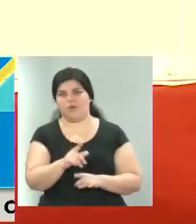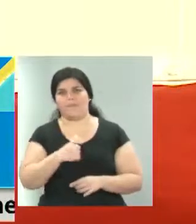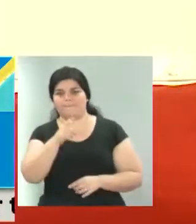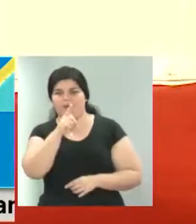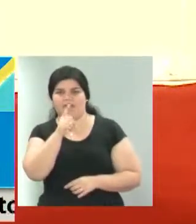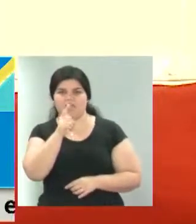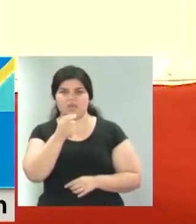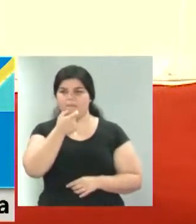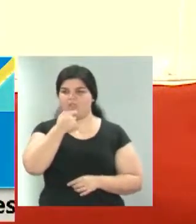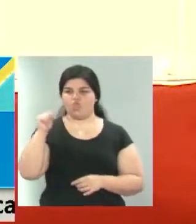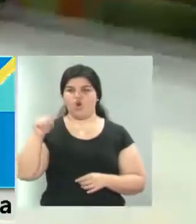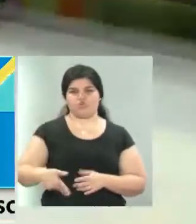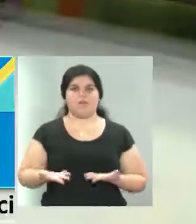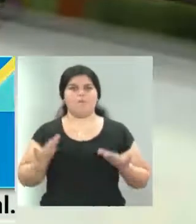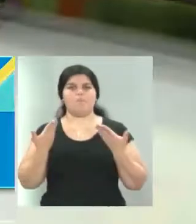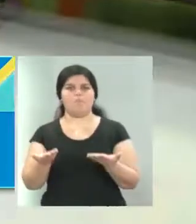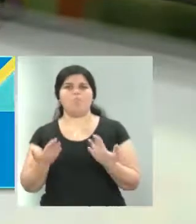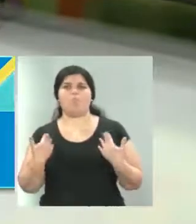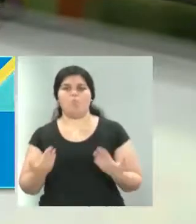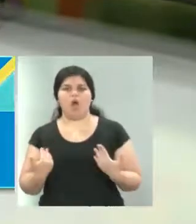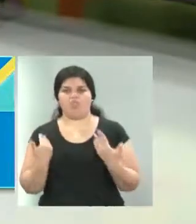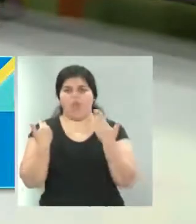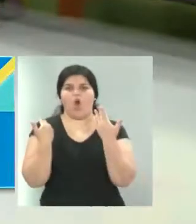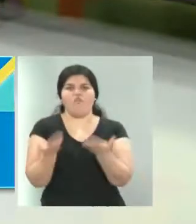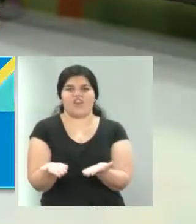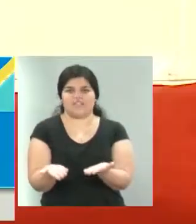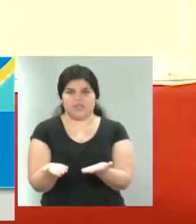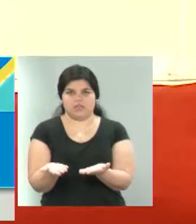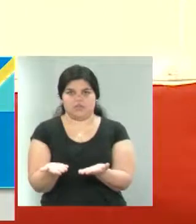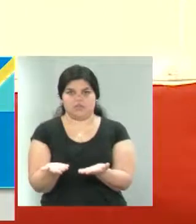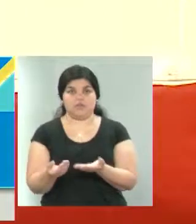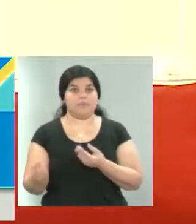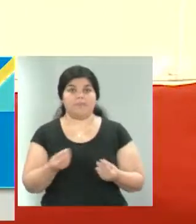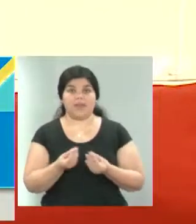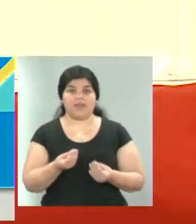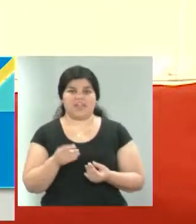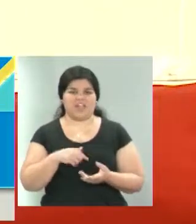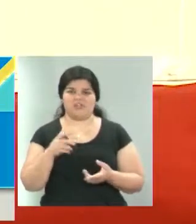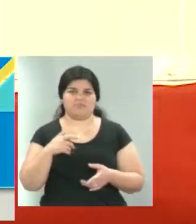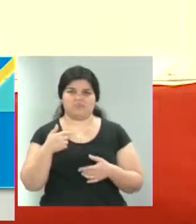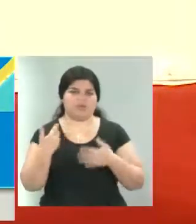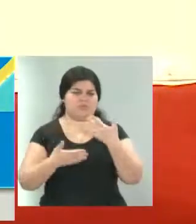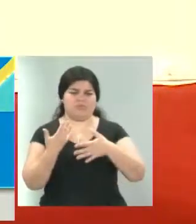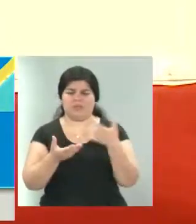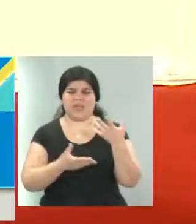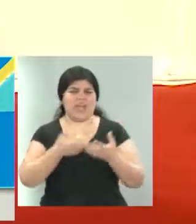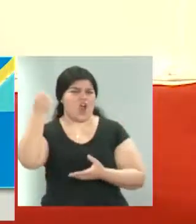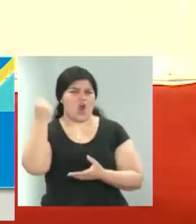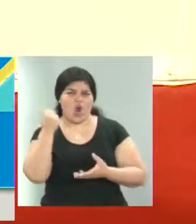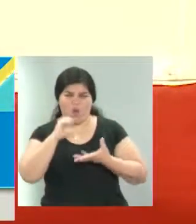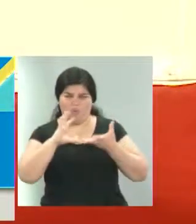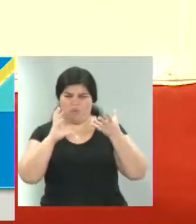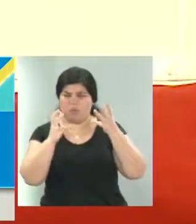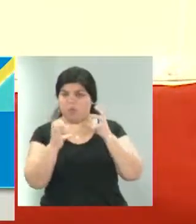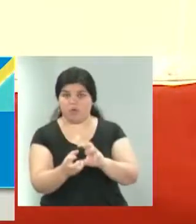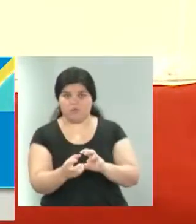Mendoza, que nosotros podemos hacerlo, en tiempo de malaria tenemos para darle a